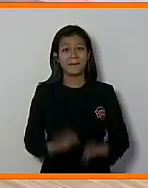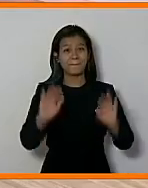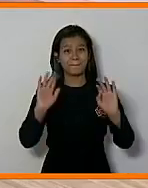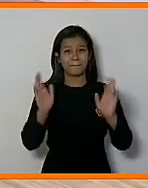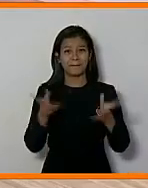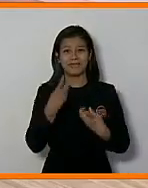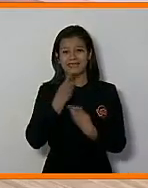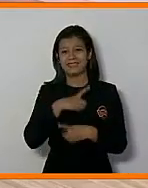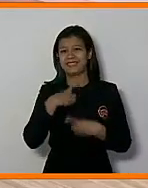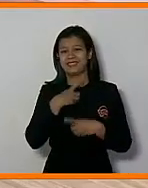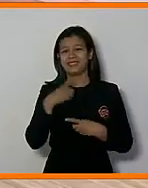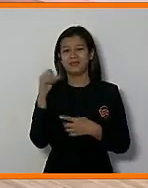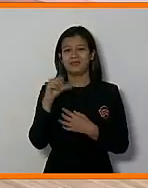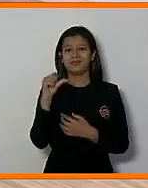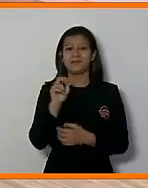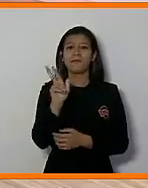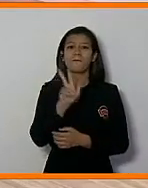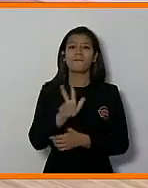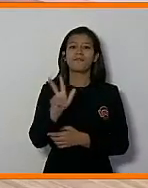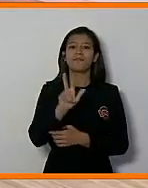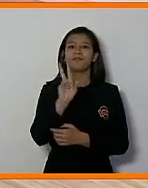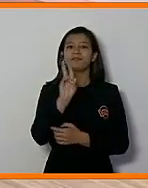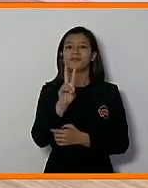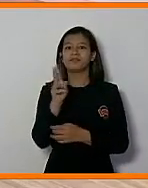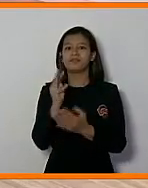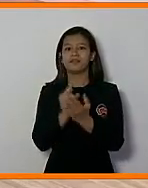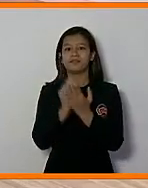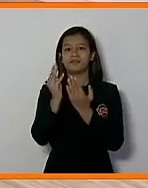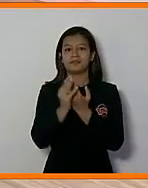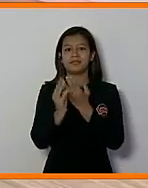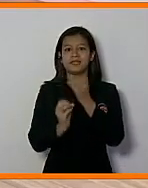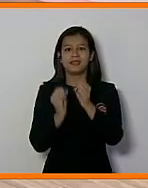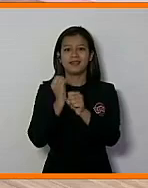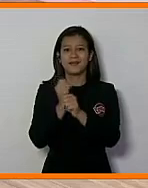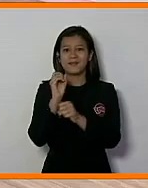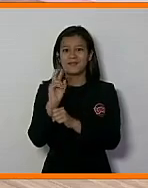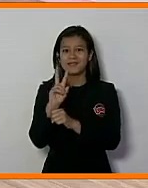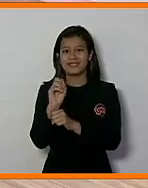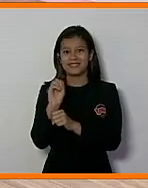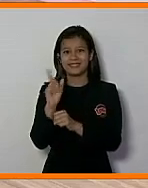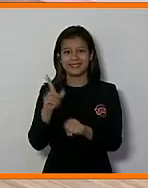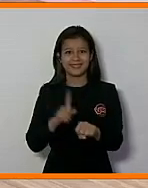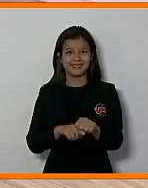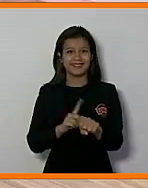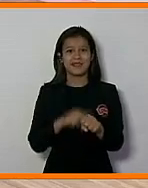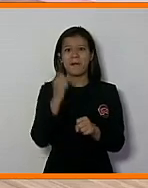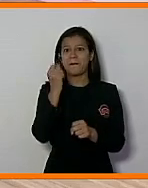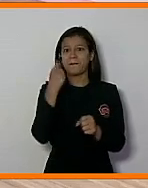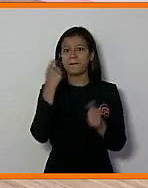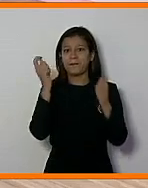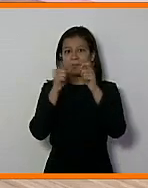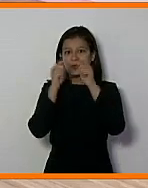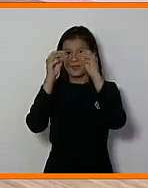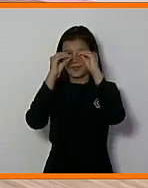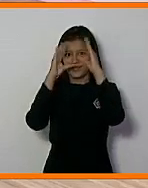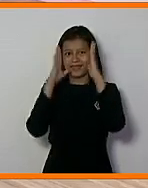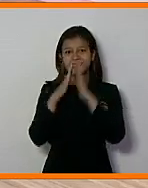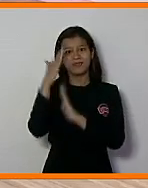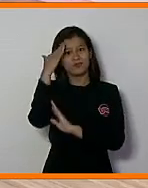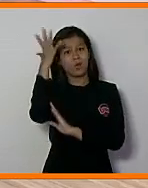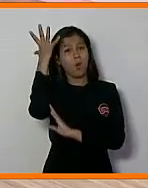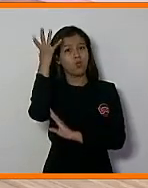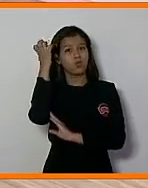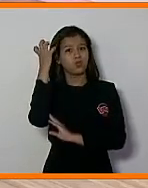Bienvenidos a la diversión del día de hoy, martes 22 de marzo del año 2022, cuando son las 11 en punto de la mañana. Te